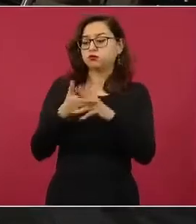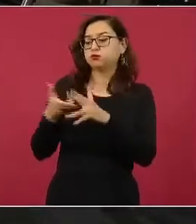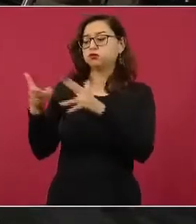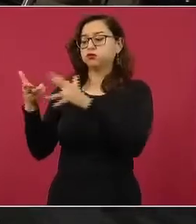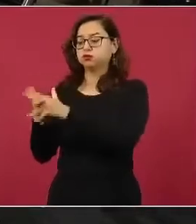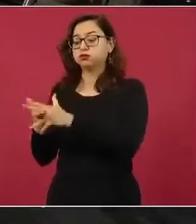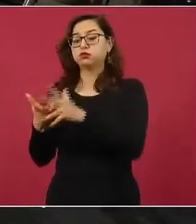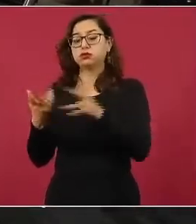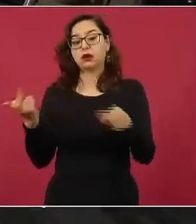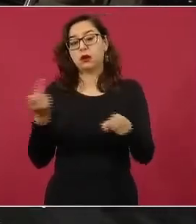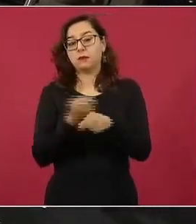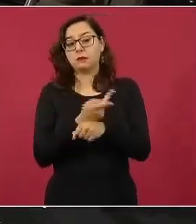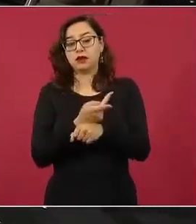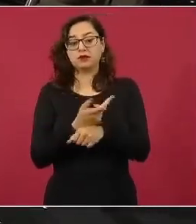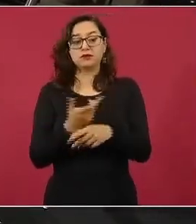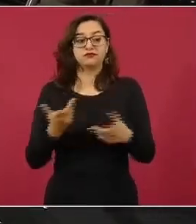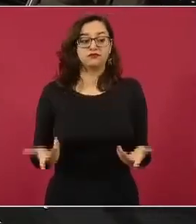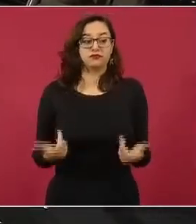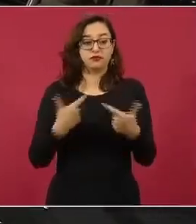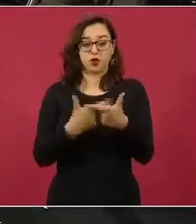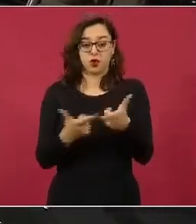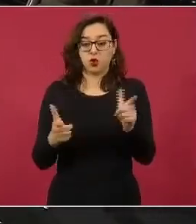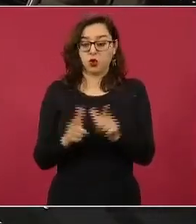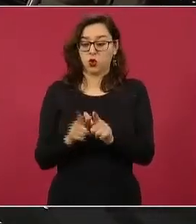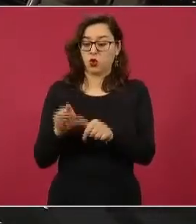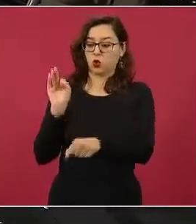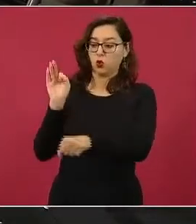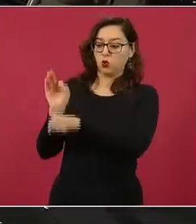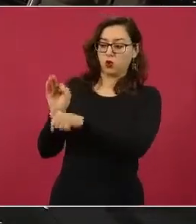para la transición energética.